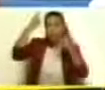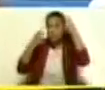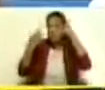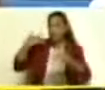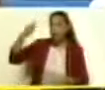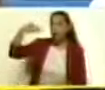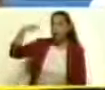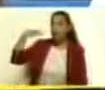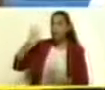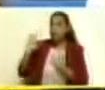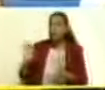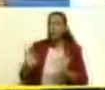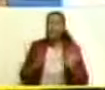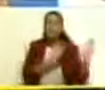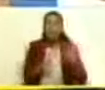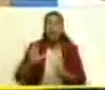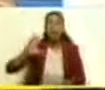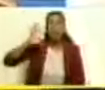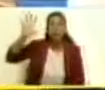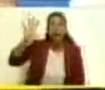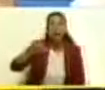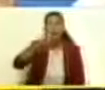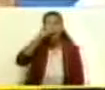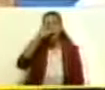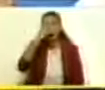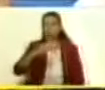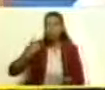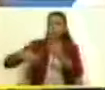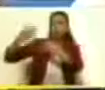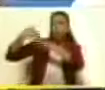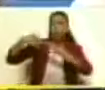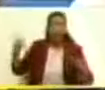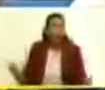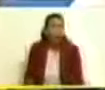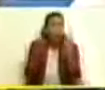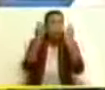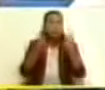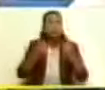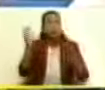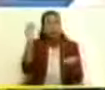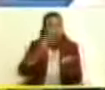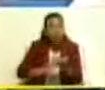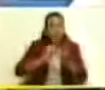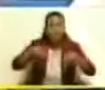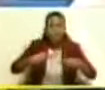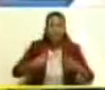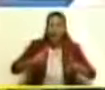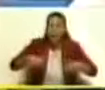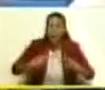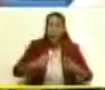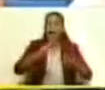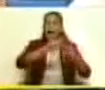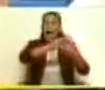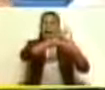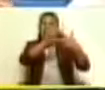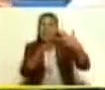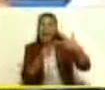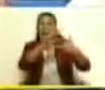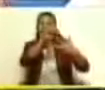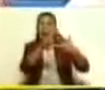Hugo Chávez en el Plan de la Patria y reimpulsados con fuerza por usted con la